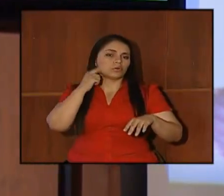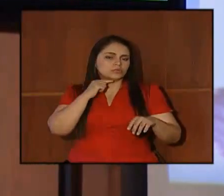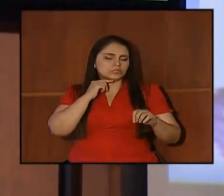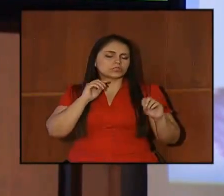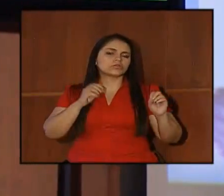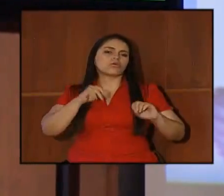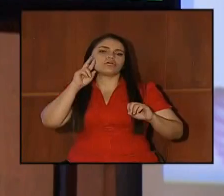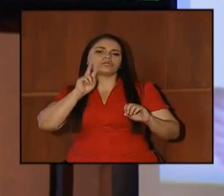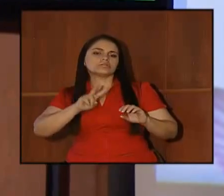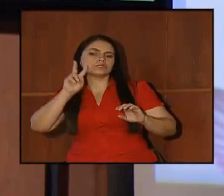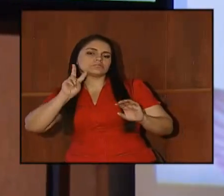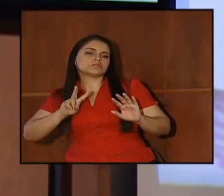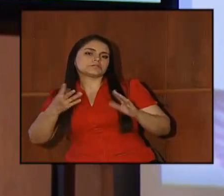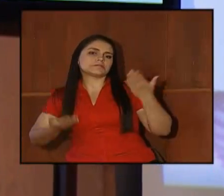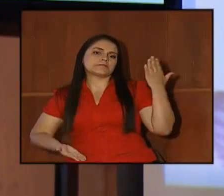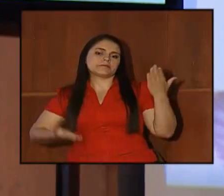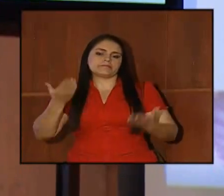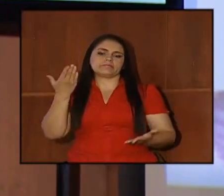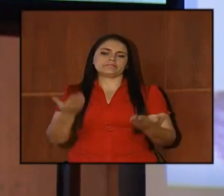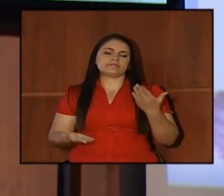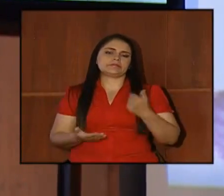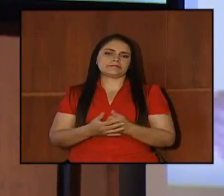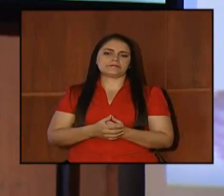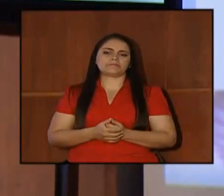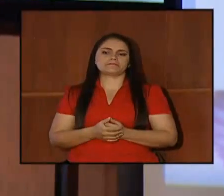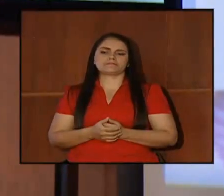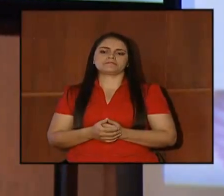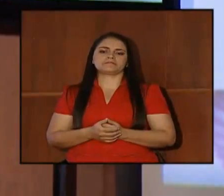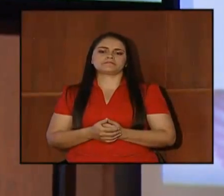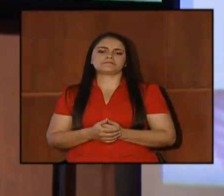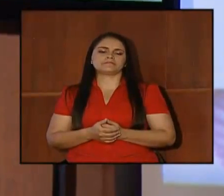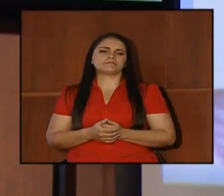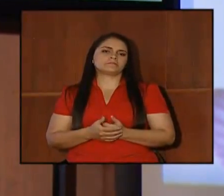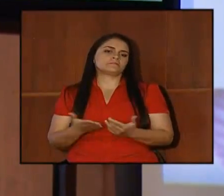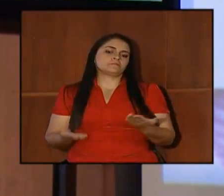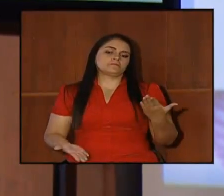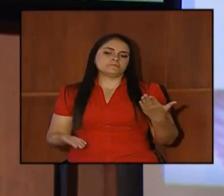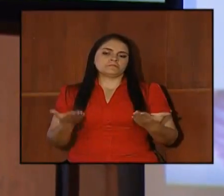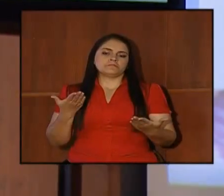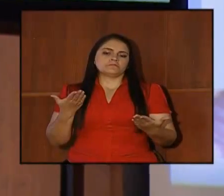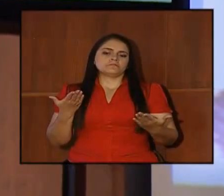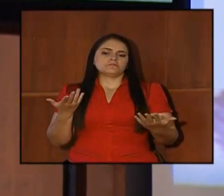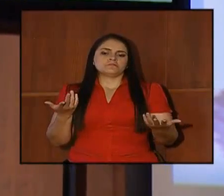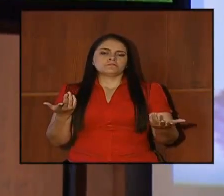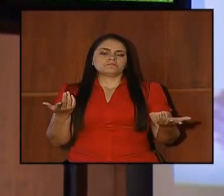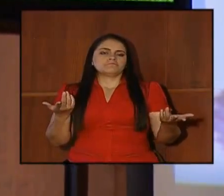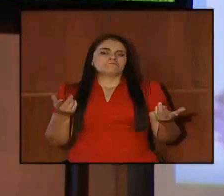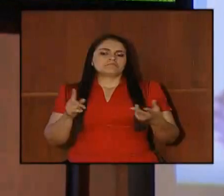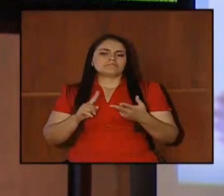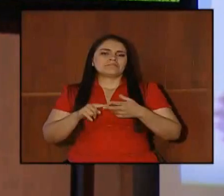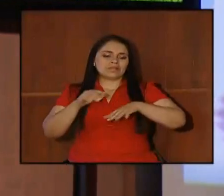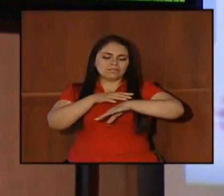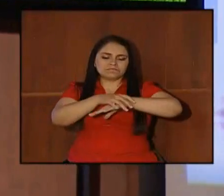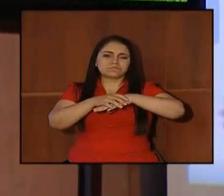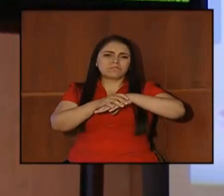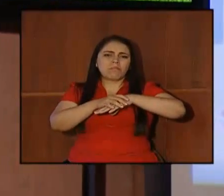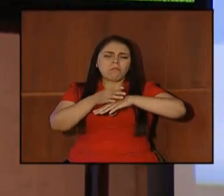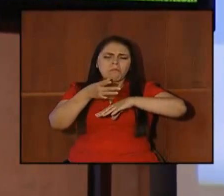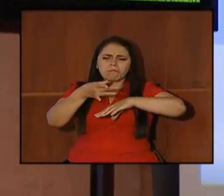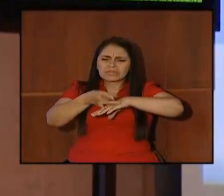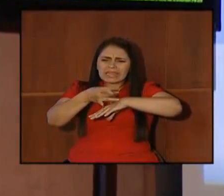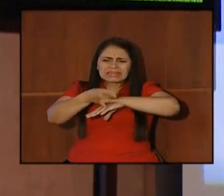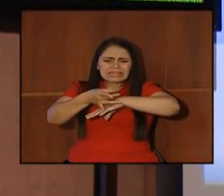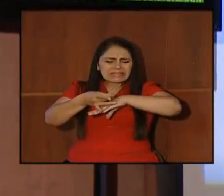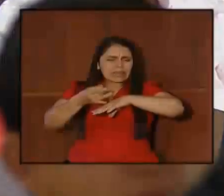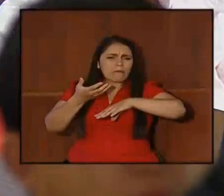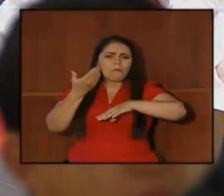días. Eso depende también de lo que moje la herida. Si la herida moja